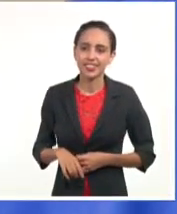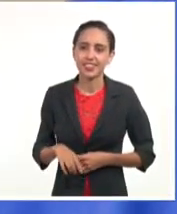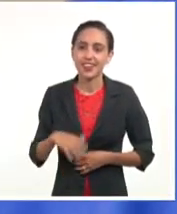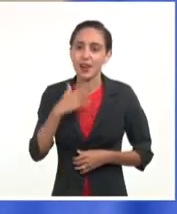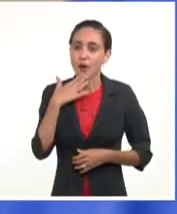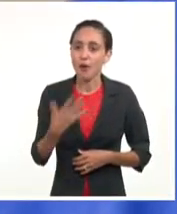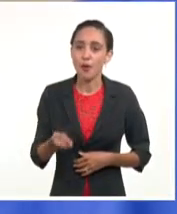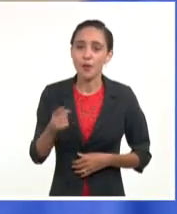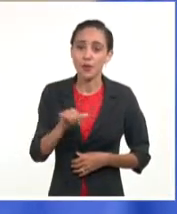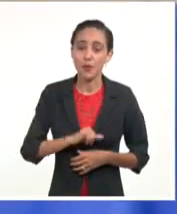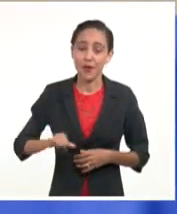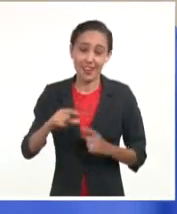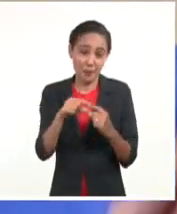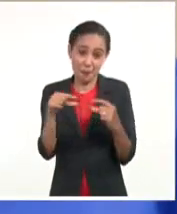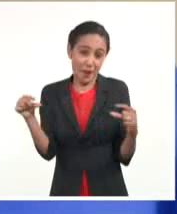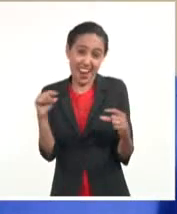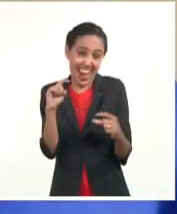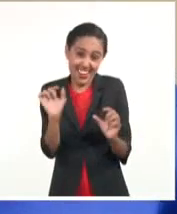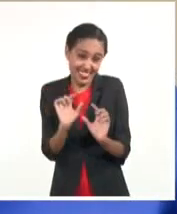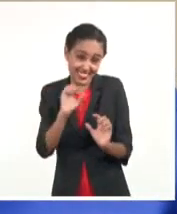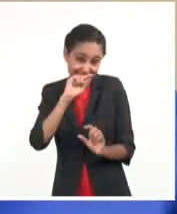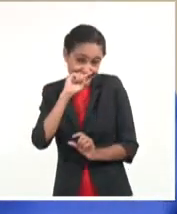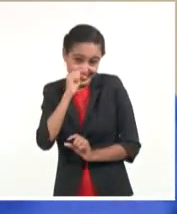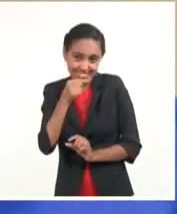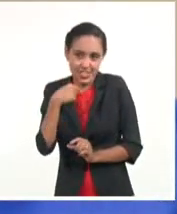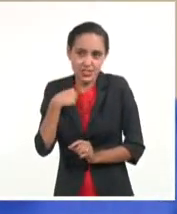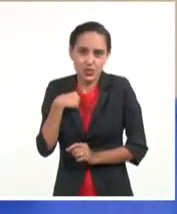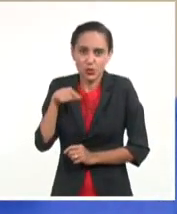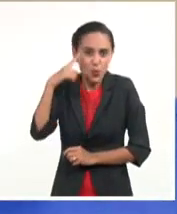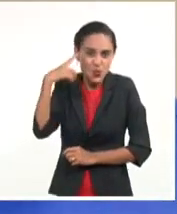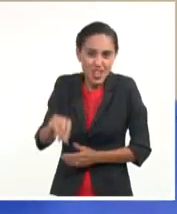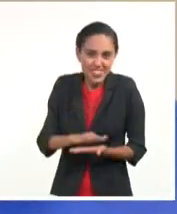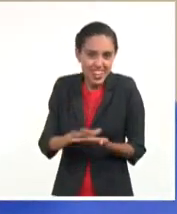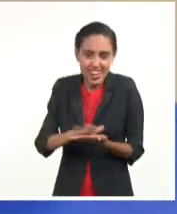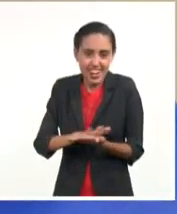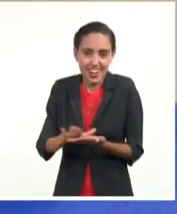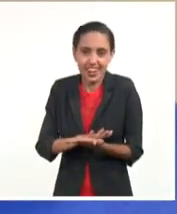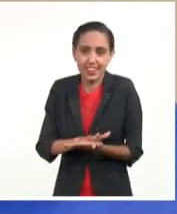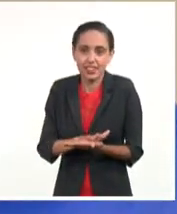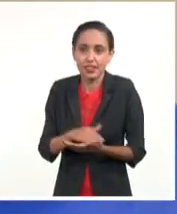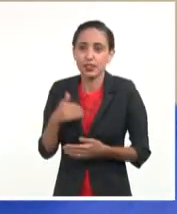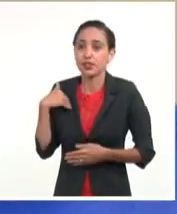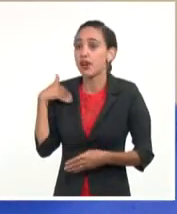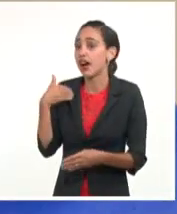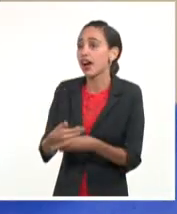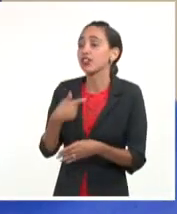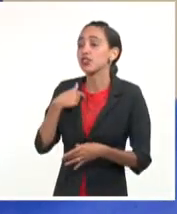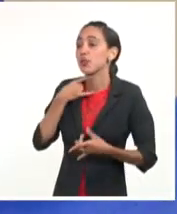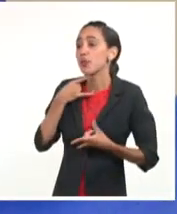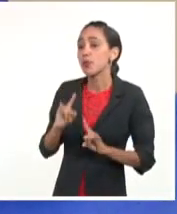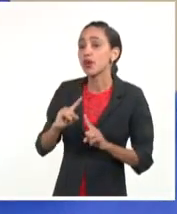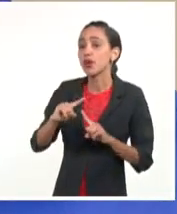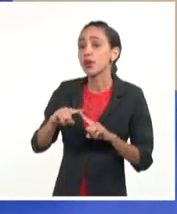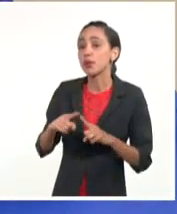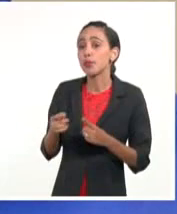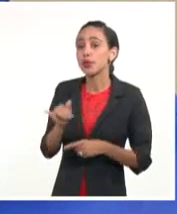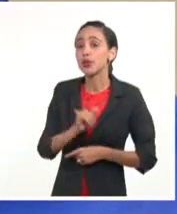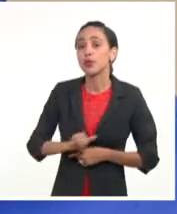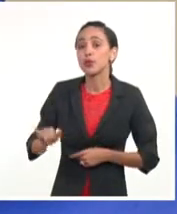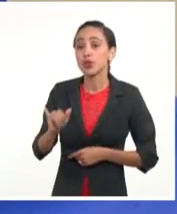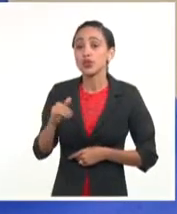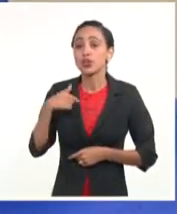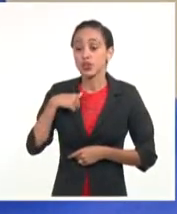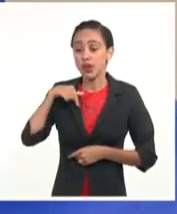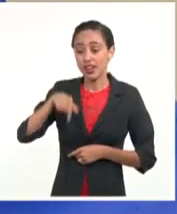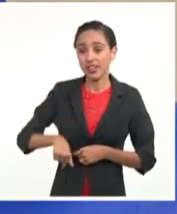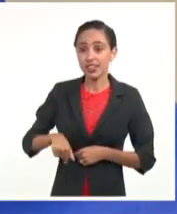compadre? Una barbaridad, dijo. Yo tengo que luchar con tu ignorancia. Digo, hasta que yo me muera, porque yo soy un medio básico de esta revolución.